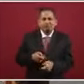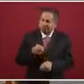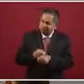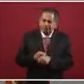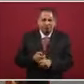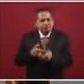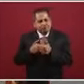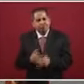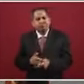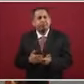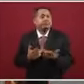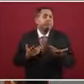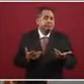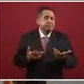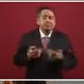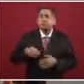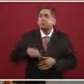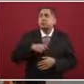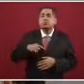No vamos